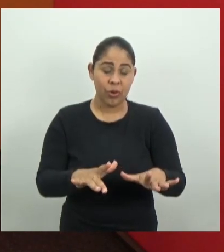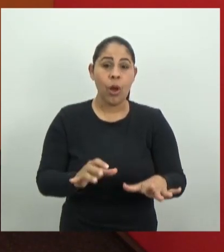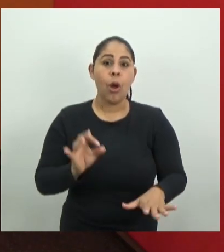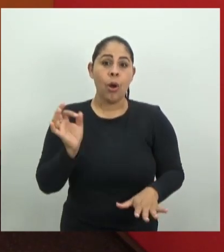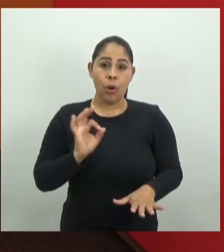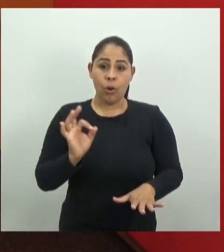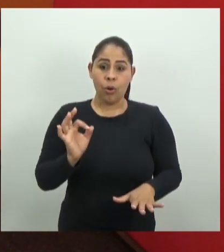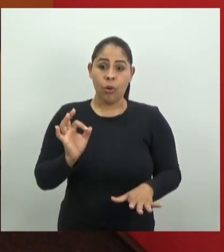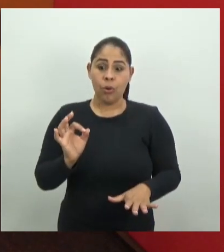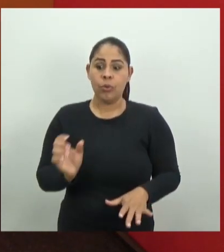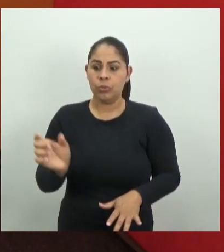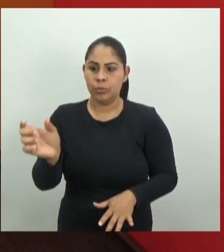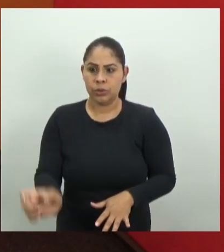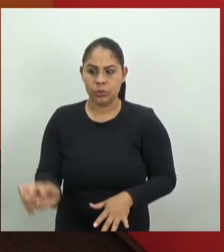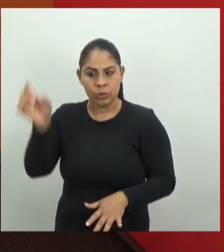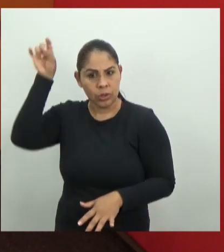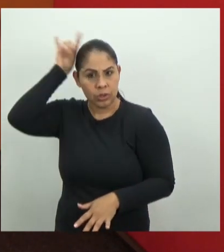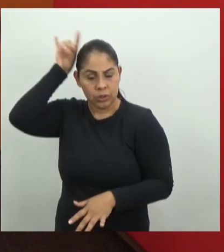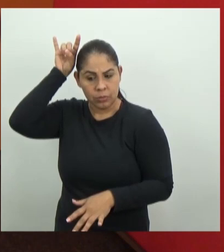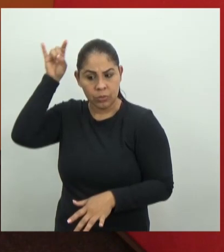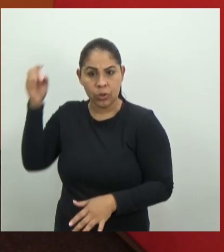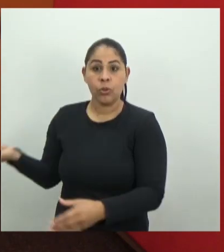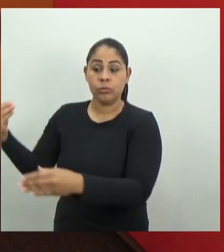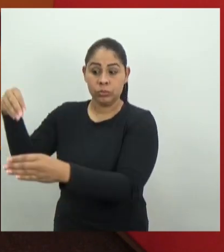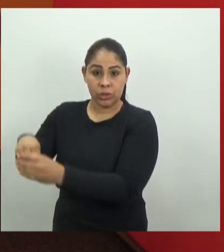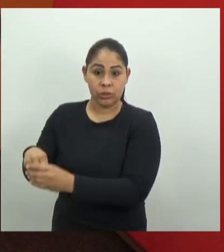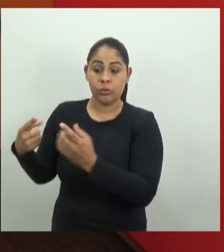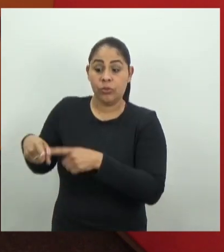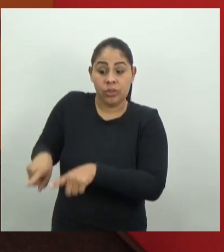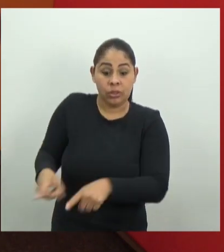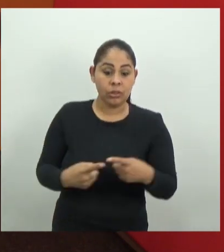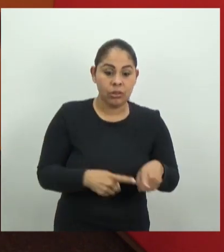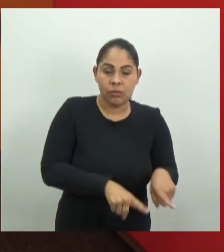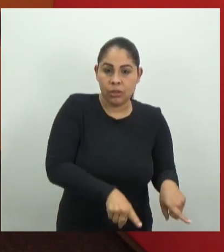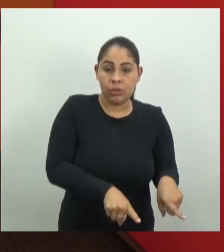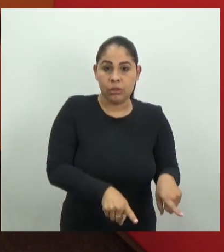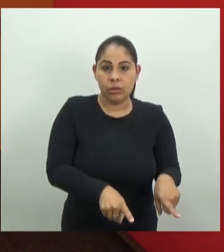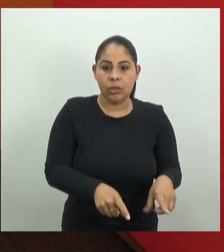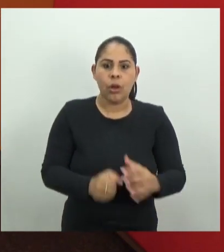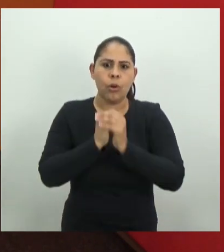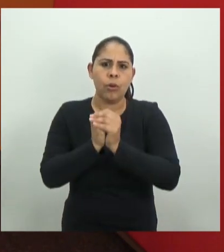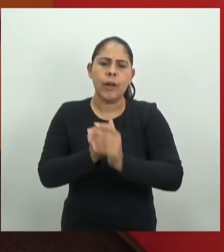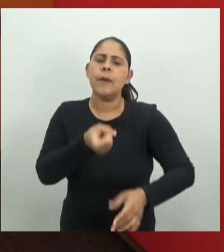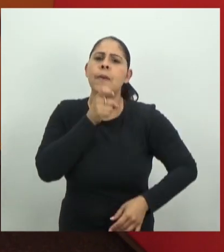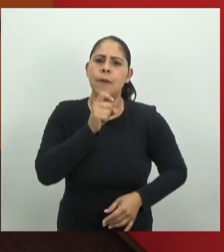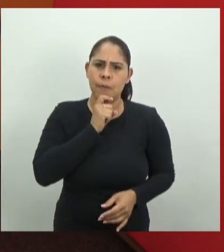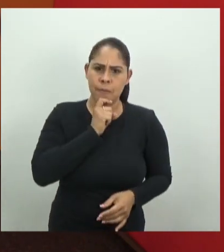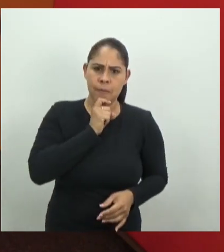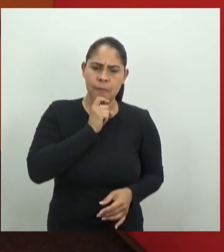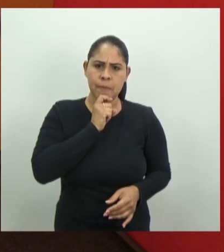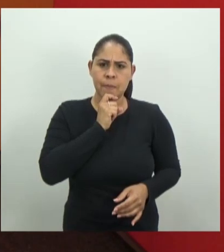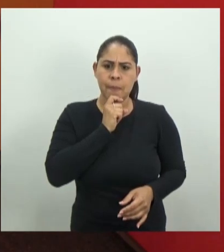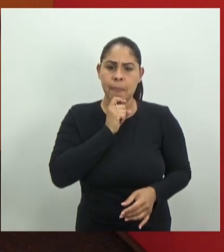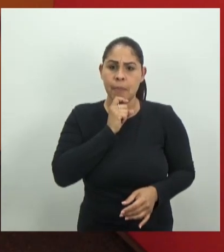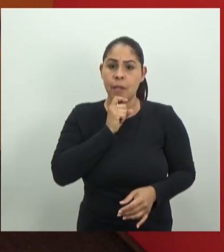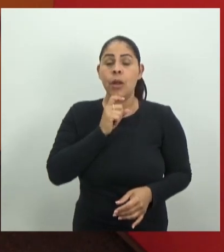una persona poseída por un demonio, mayormente no son uno, son varios, una persona poseída no